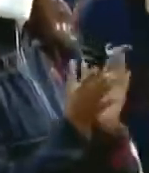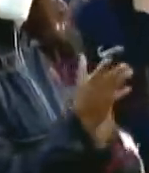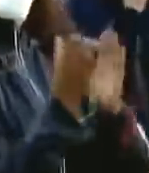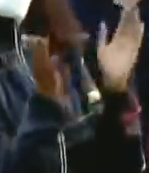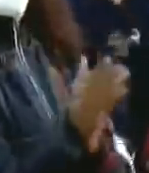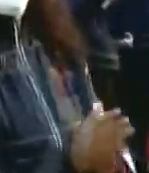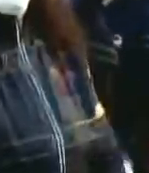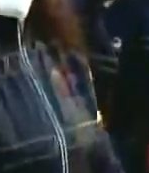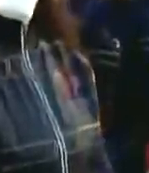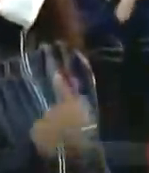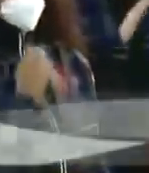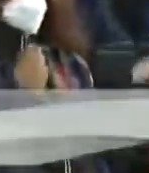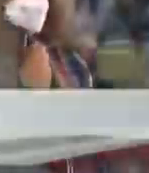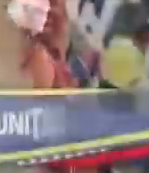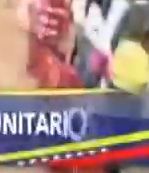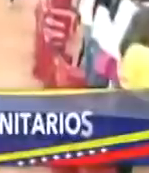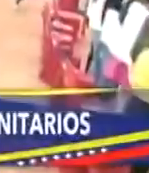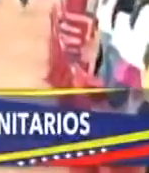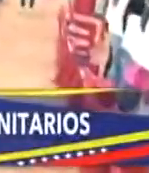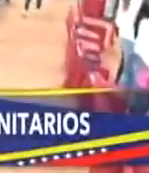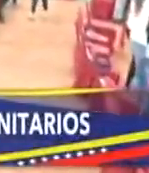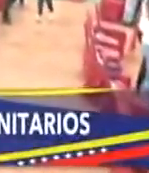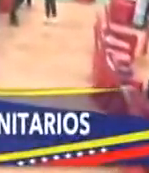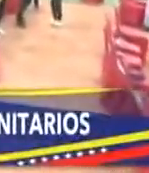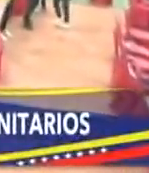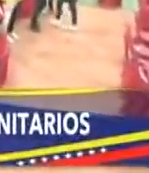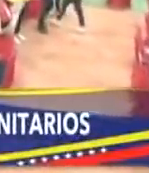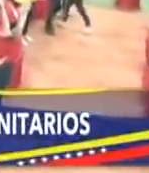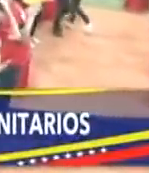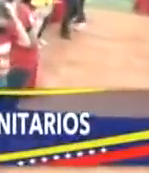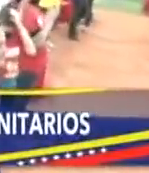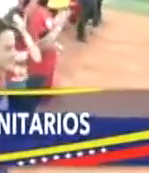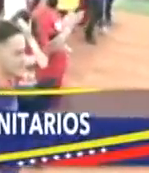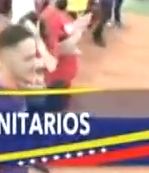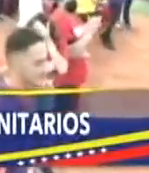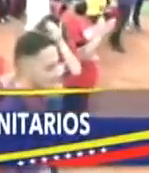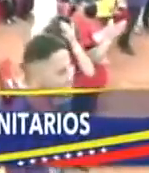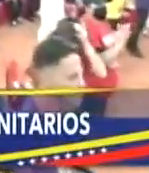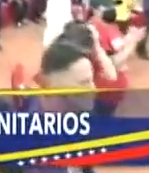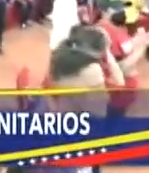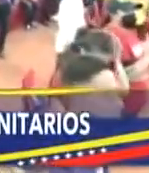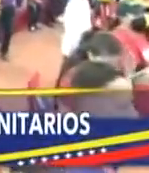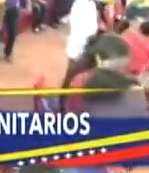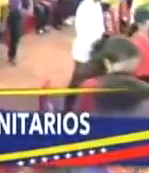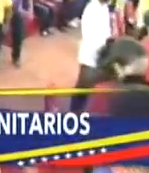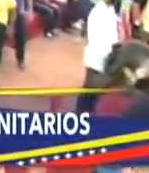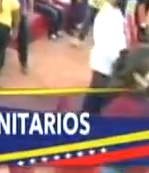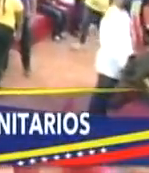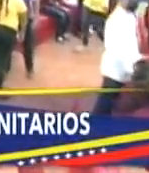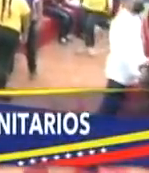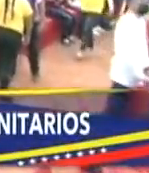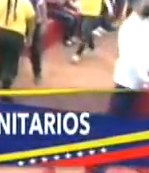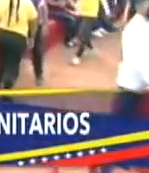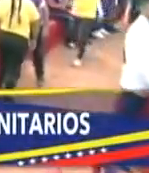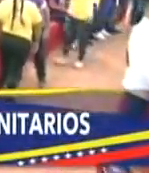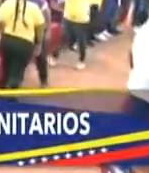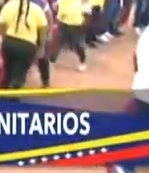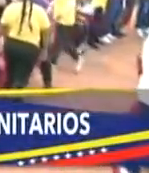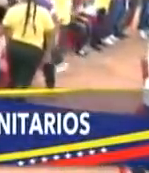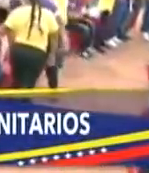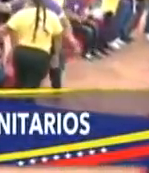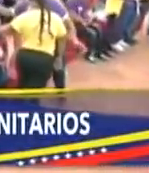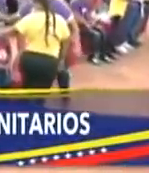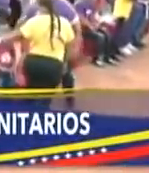este en esta festividad que se realiza acá en el estado La Guaira, producto de lo que ha sido un trabajo